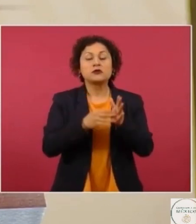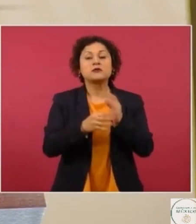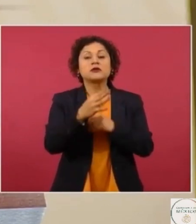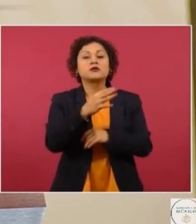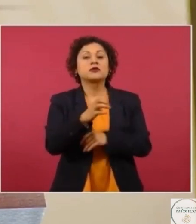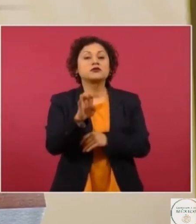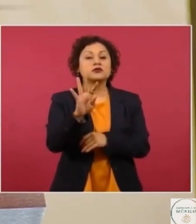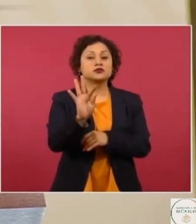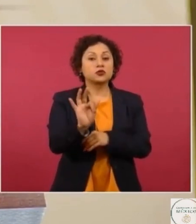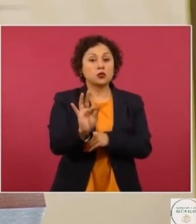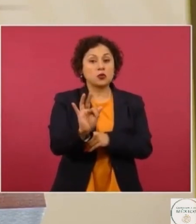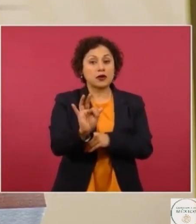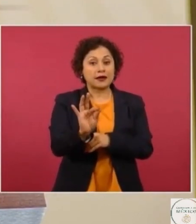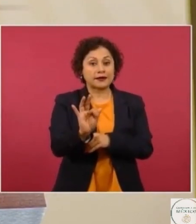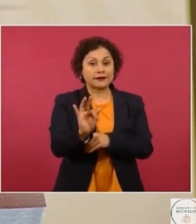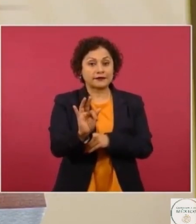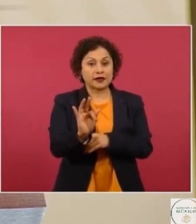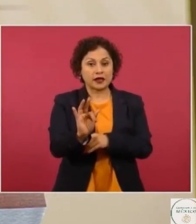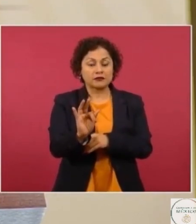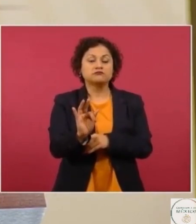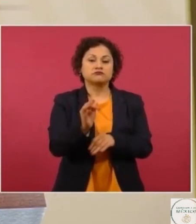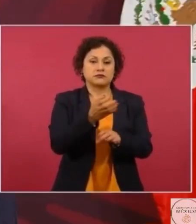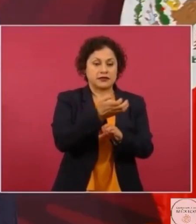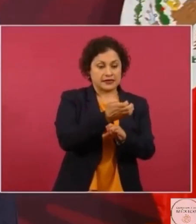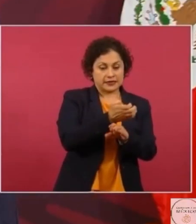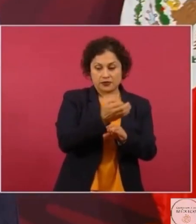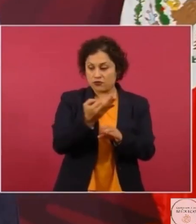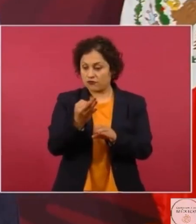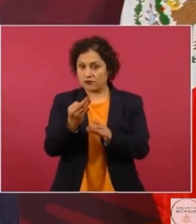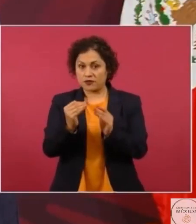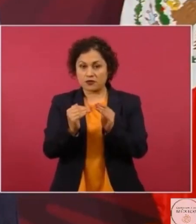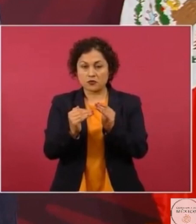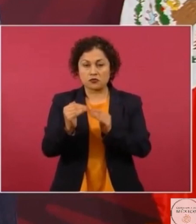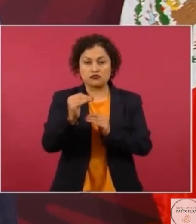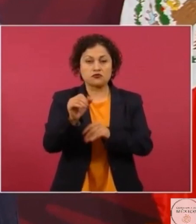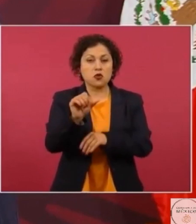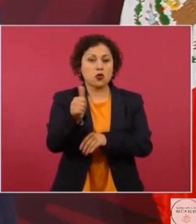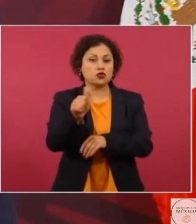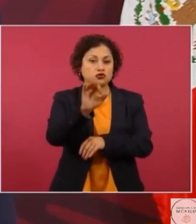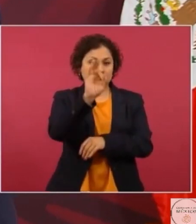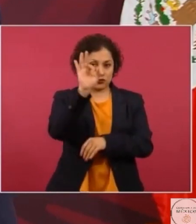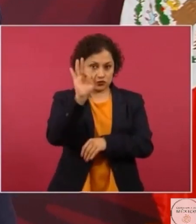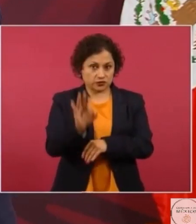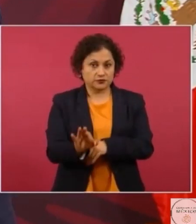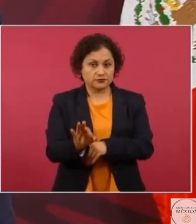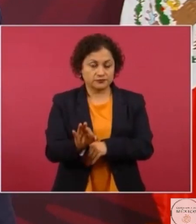4.340, que va a significar un incremento del 11% de febrero a febrero.